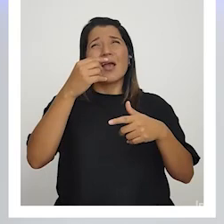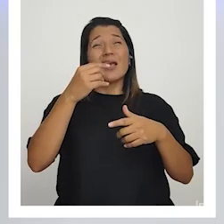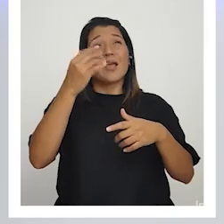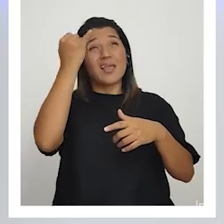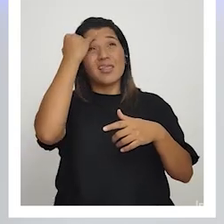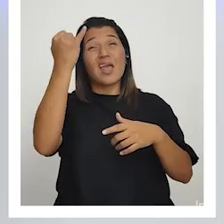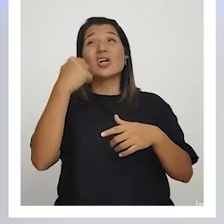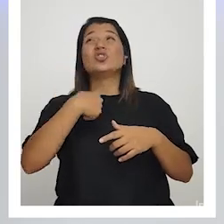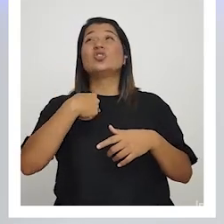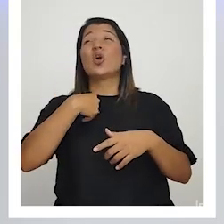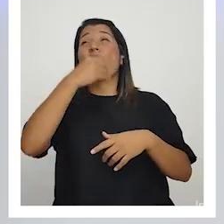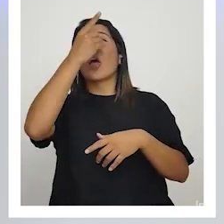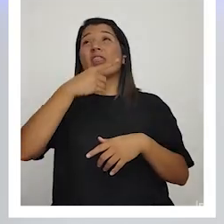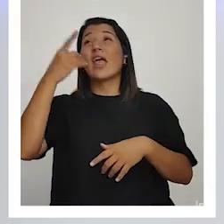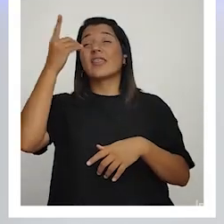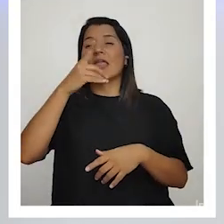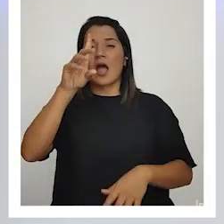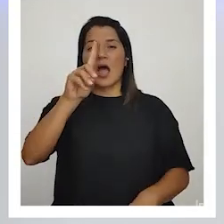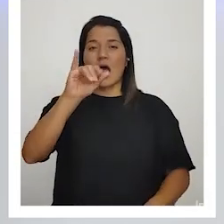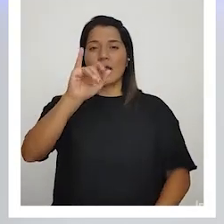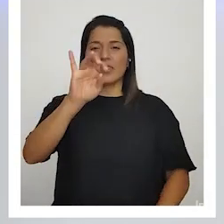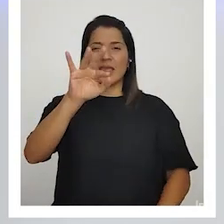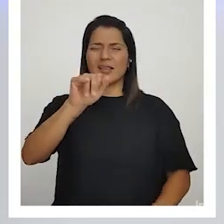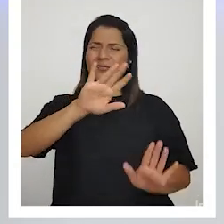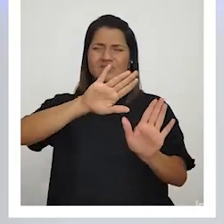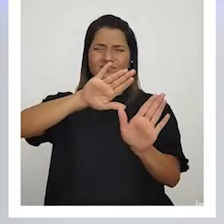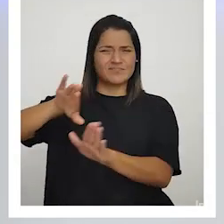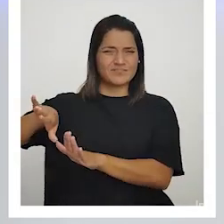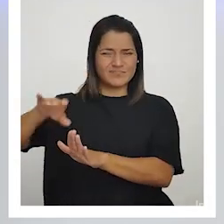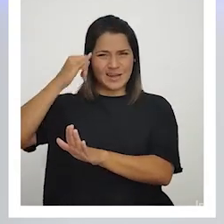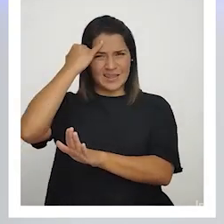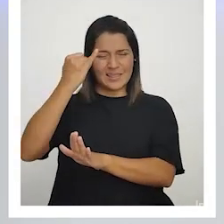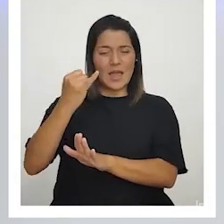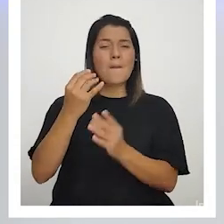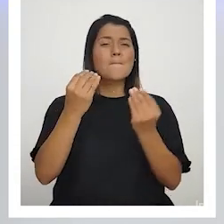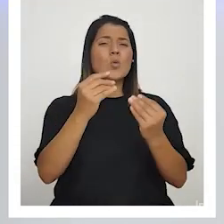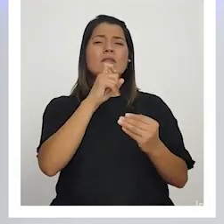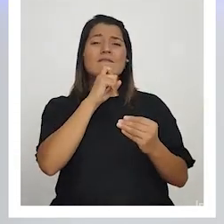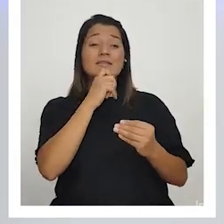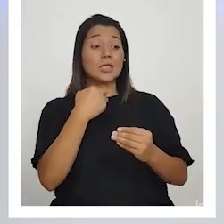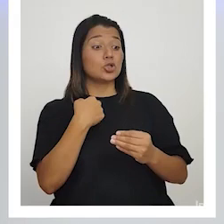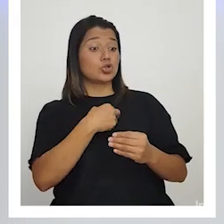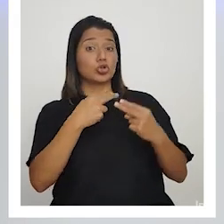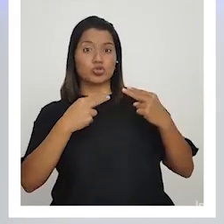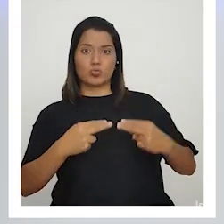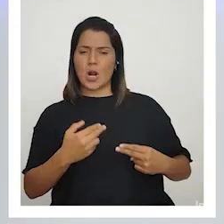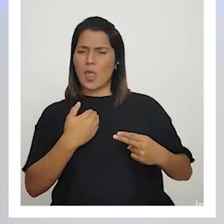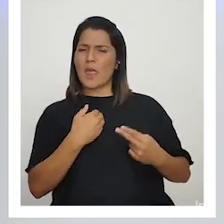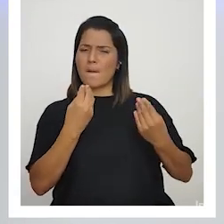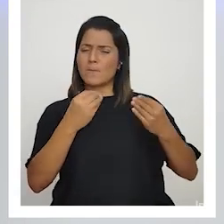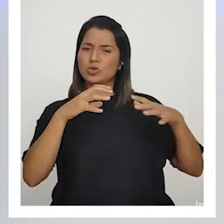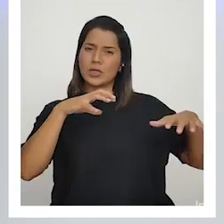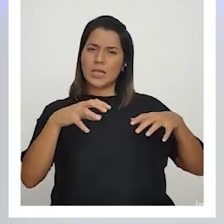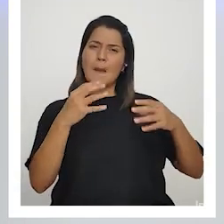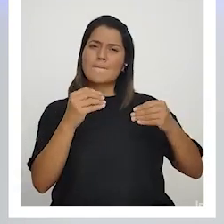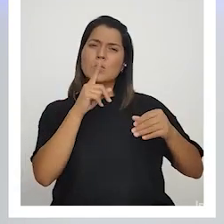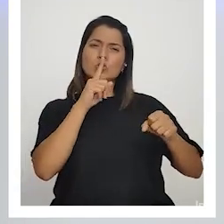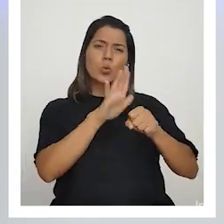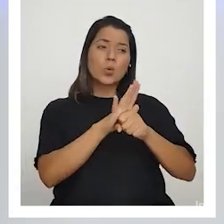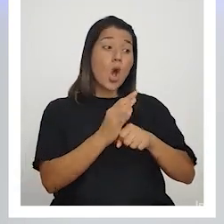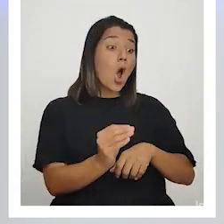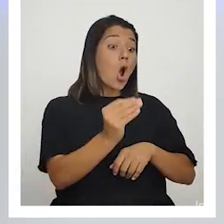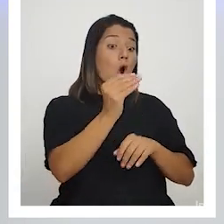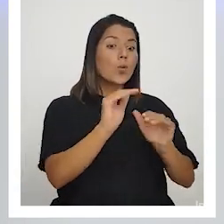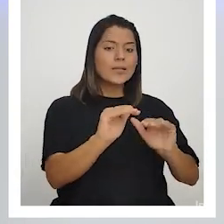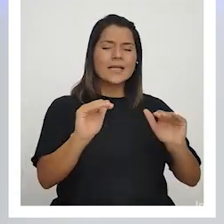en realidad es muy difícil, somos seres humanos, tenemos muchas actividades y compromisos, los jóvenes y niños tienen estudios